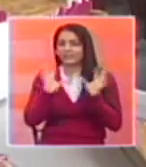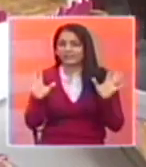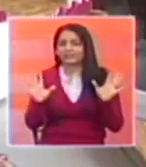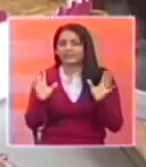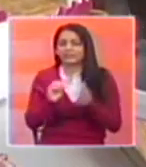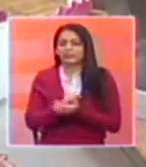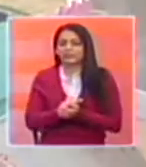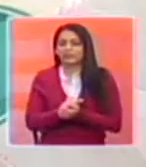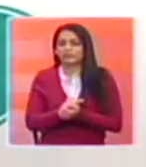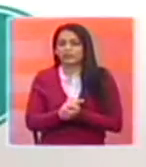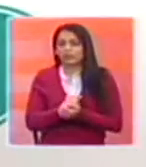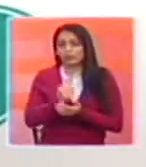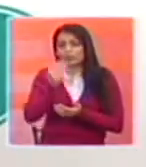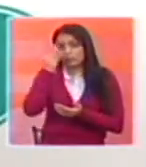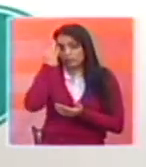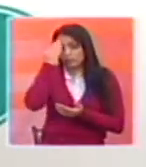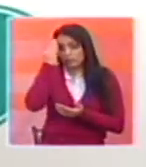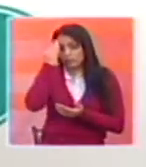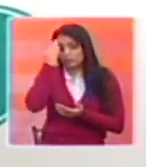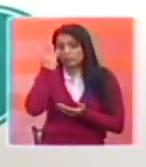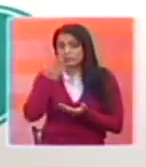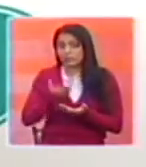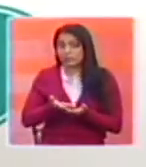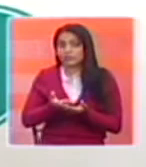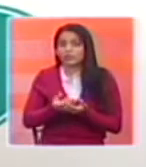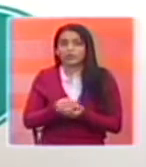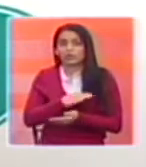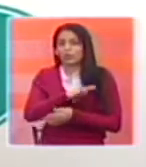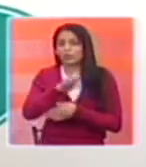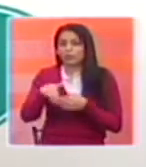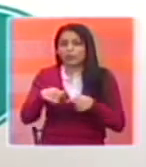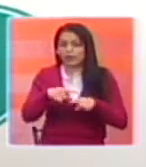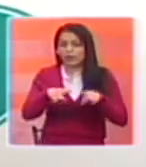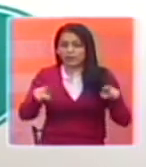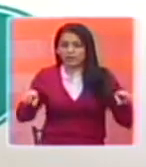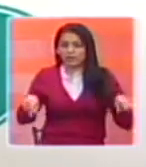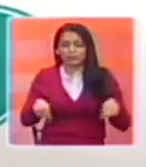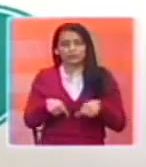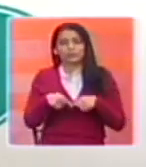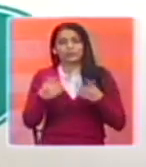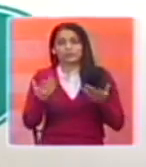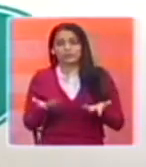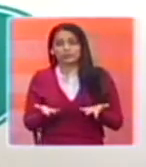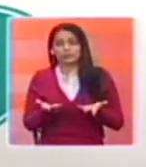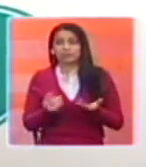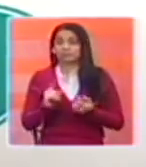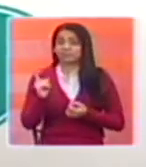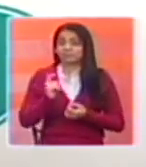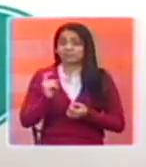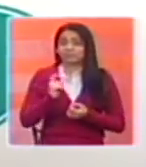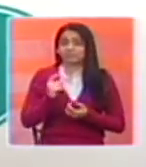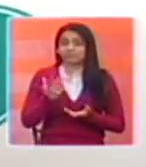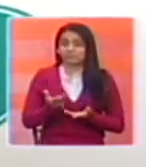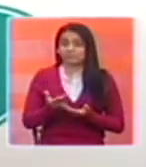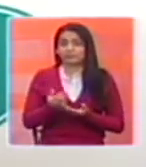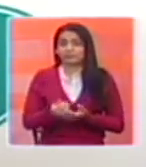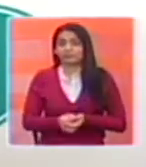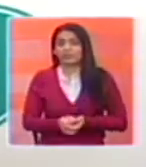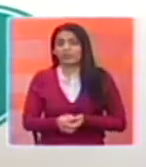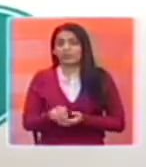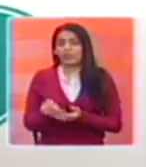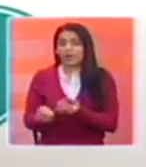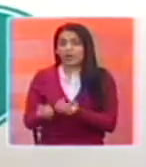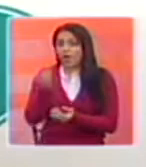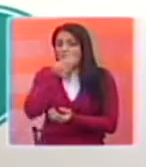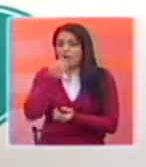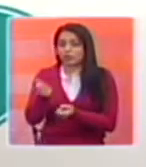pastelería es que generalmente todas las tortas, con excepciones, tienen que tener una temperatura media y